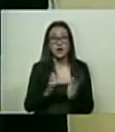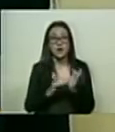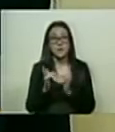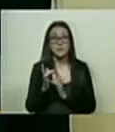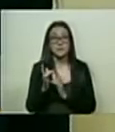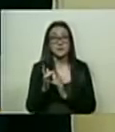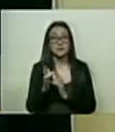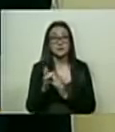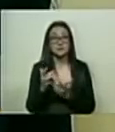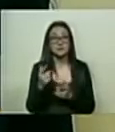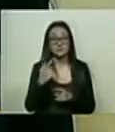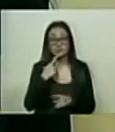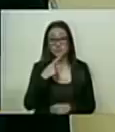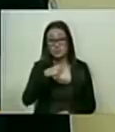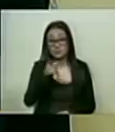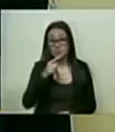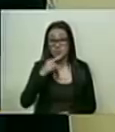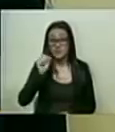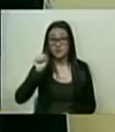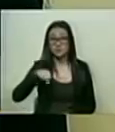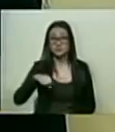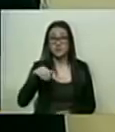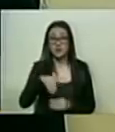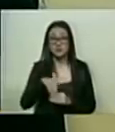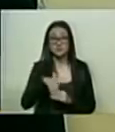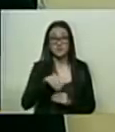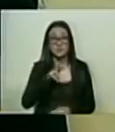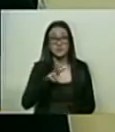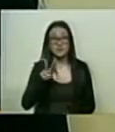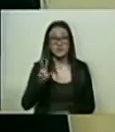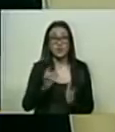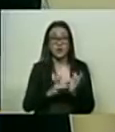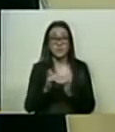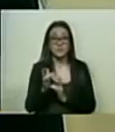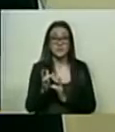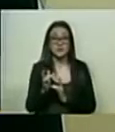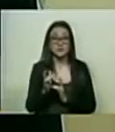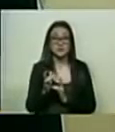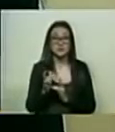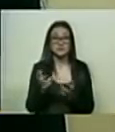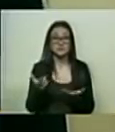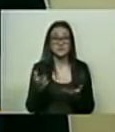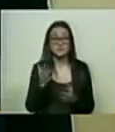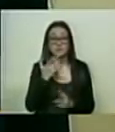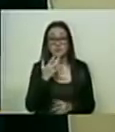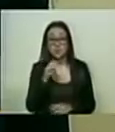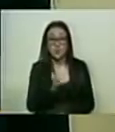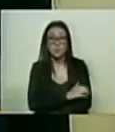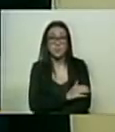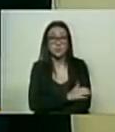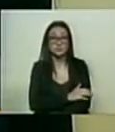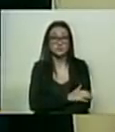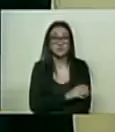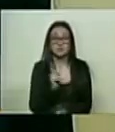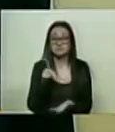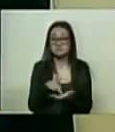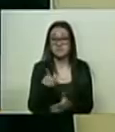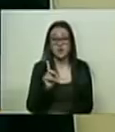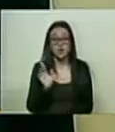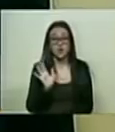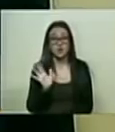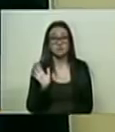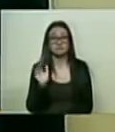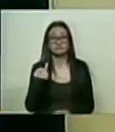dicho que llueva, truene o relampaguee, esas elecciones se van a producir. En el caso de que la oposición no se presente,